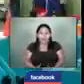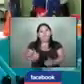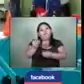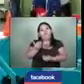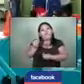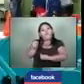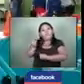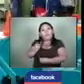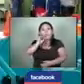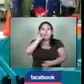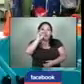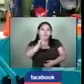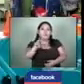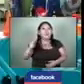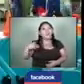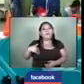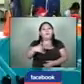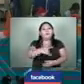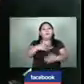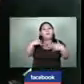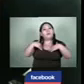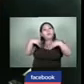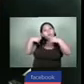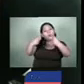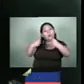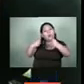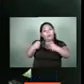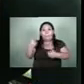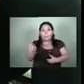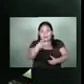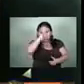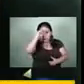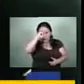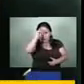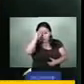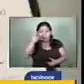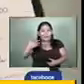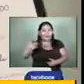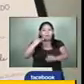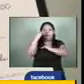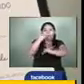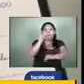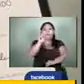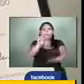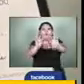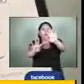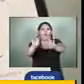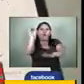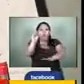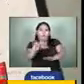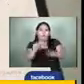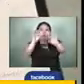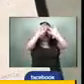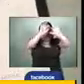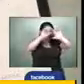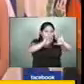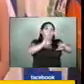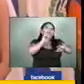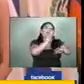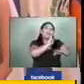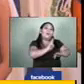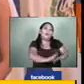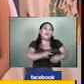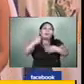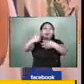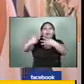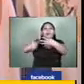la viceministra de Operaciones del Ministerio de Salud, los profesionales tienen hasta el 29 de octubre para registrarse. Además, reiteró que la